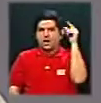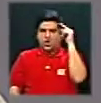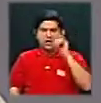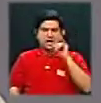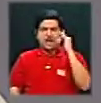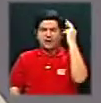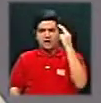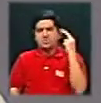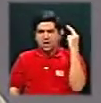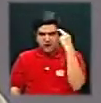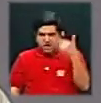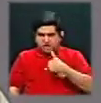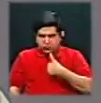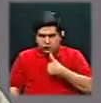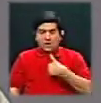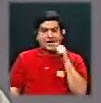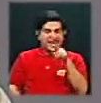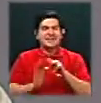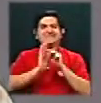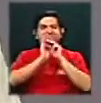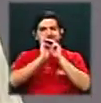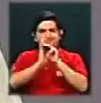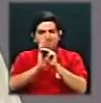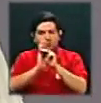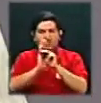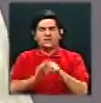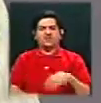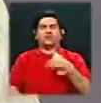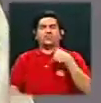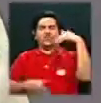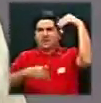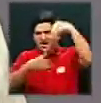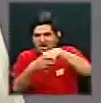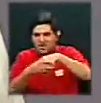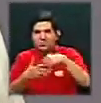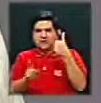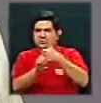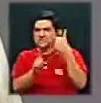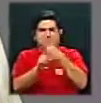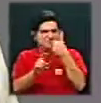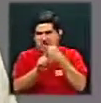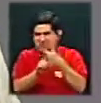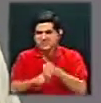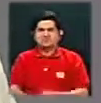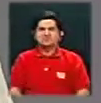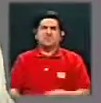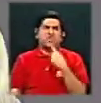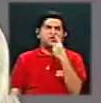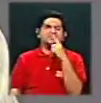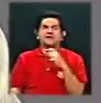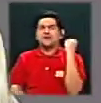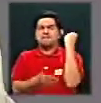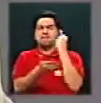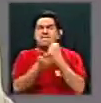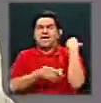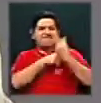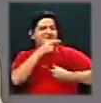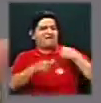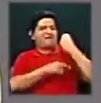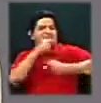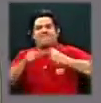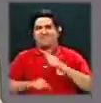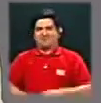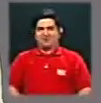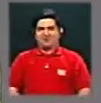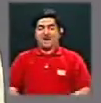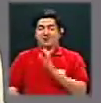misma racionalidad. Ese modelo lleva incorporado en sí mismo, como, digámoslo así, como una marca genética del modelo,